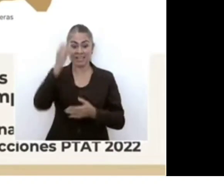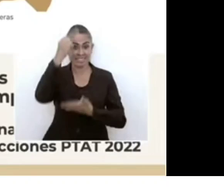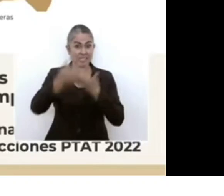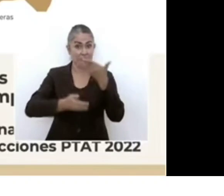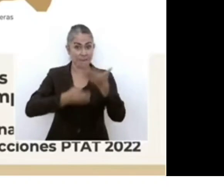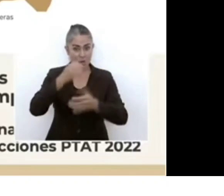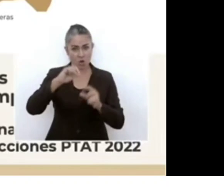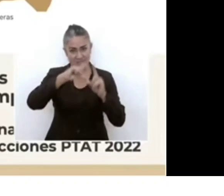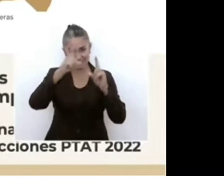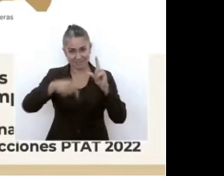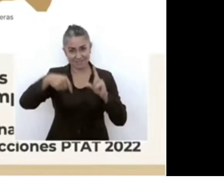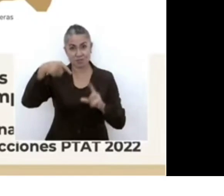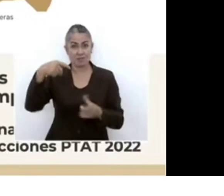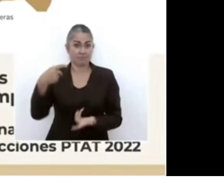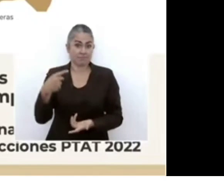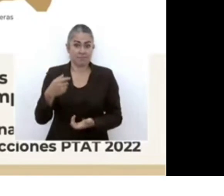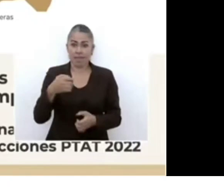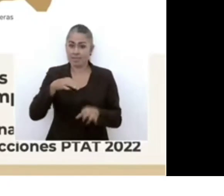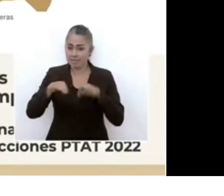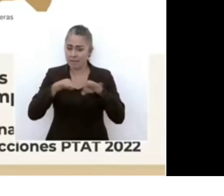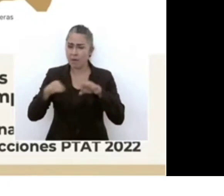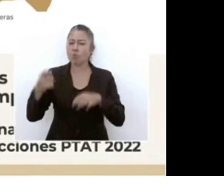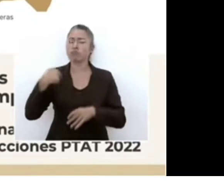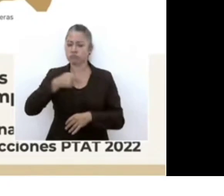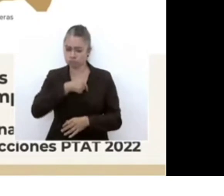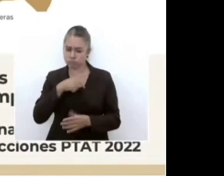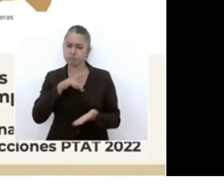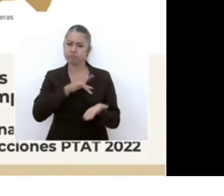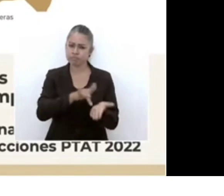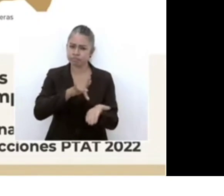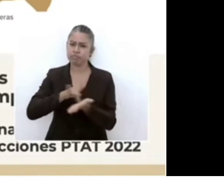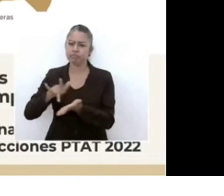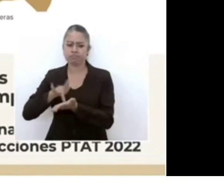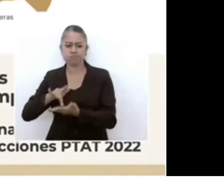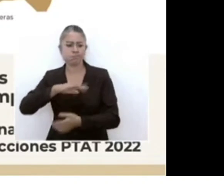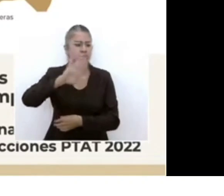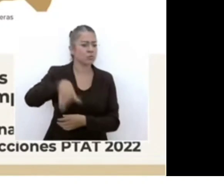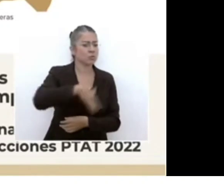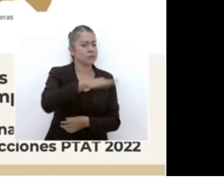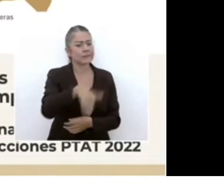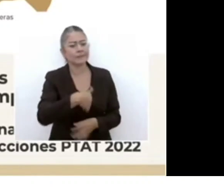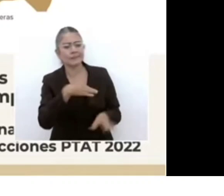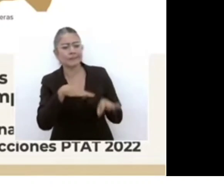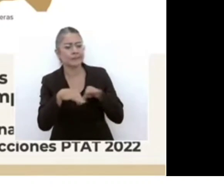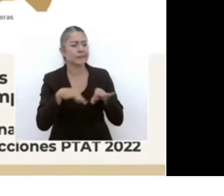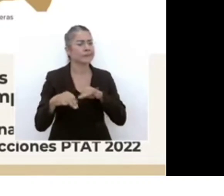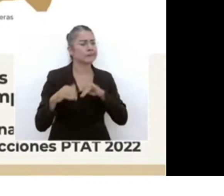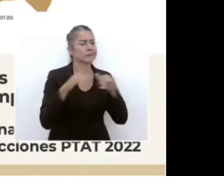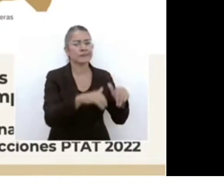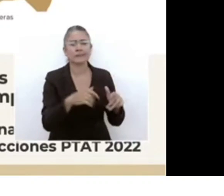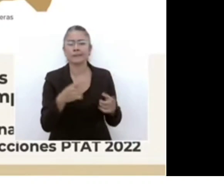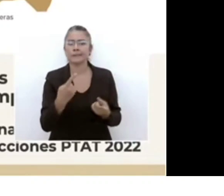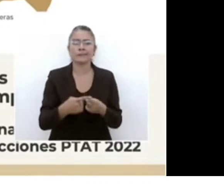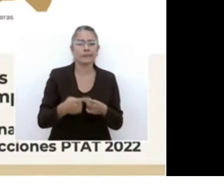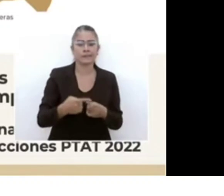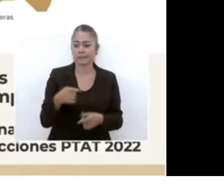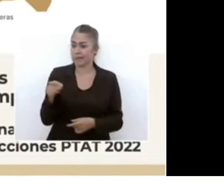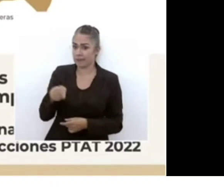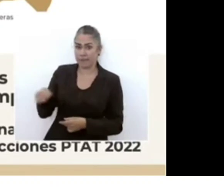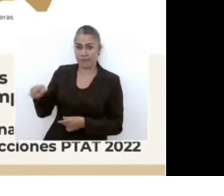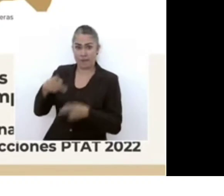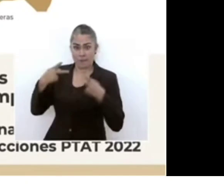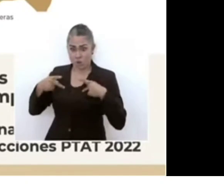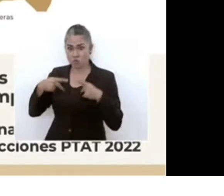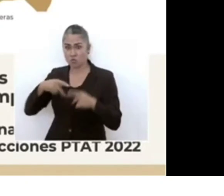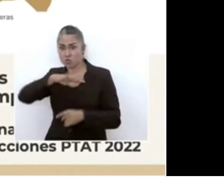Empleo. Apoyamos buscando vacantes, logrando esta intermediación entre nayaritas que buscan